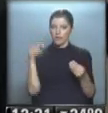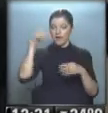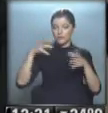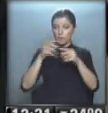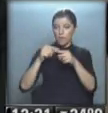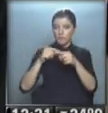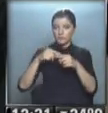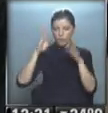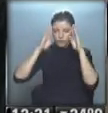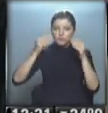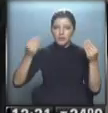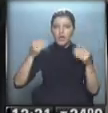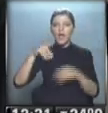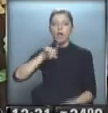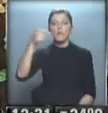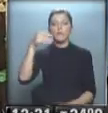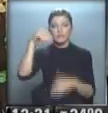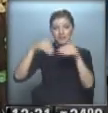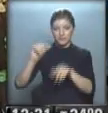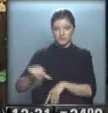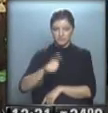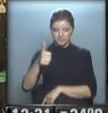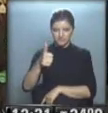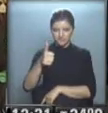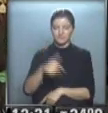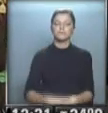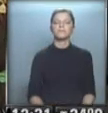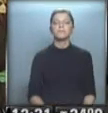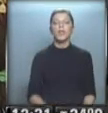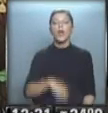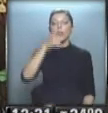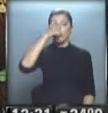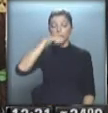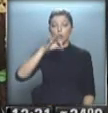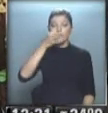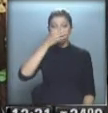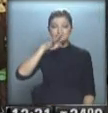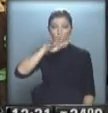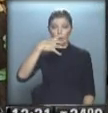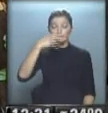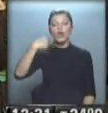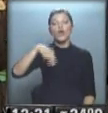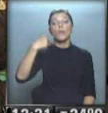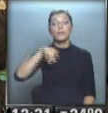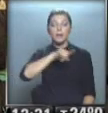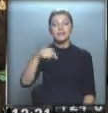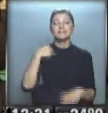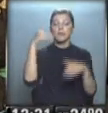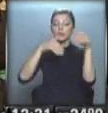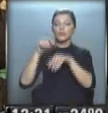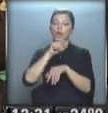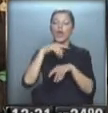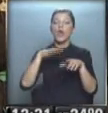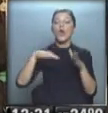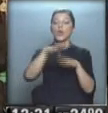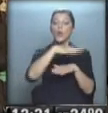volver a ser gobierno en las próximas elecciones. Y el domingo 24 de noviembre va a haber elecciones en Honduras.